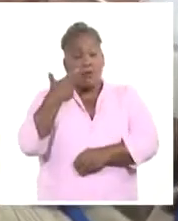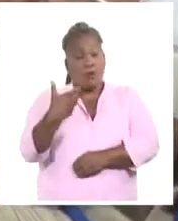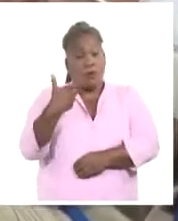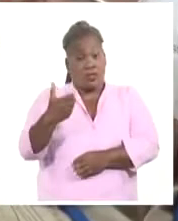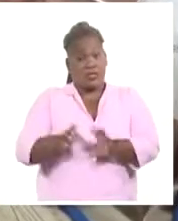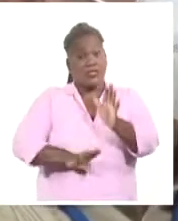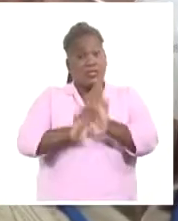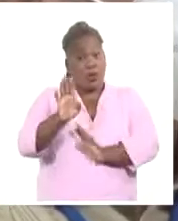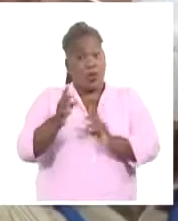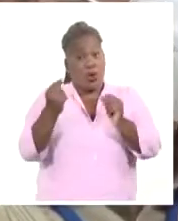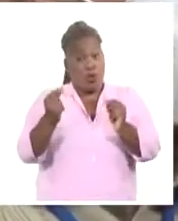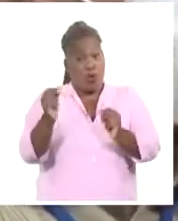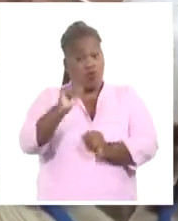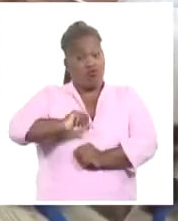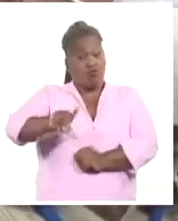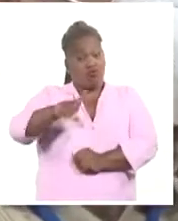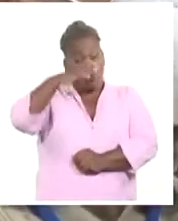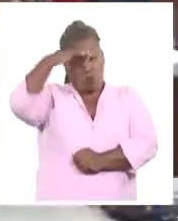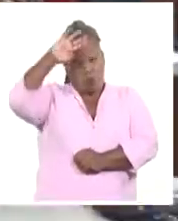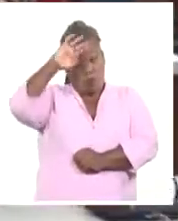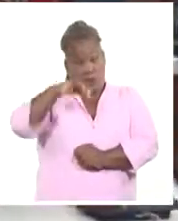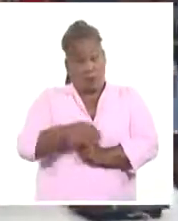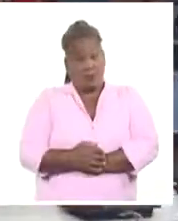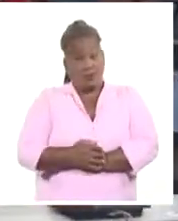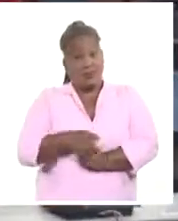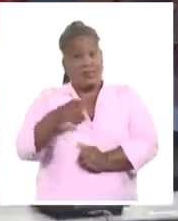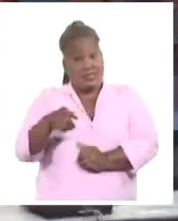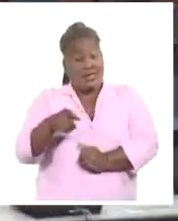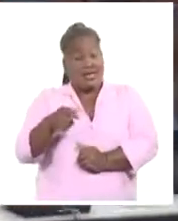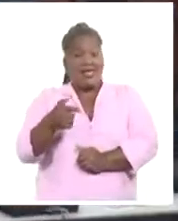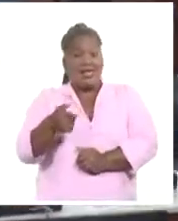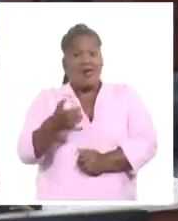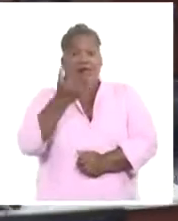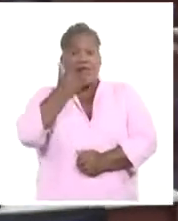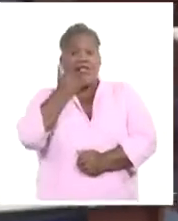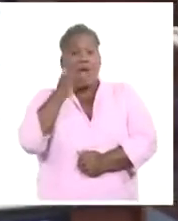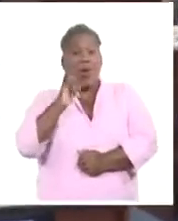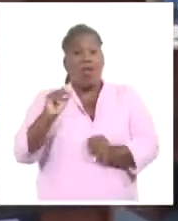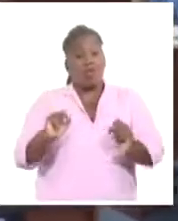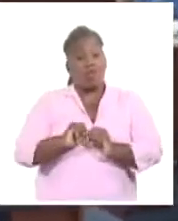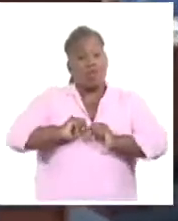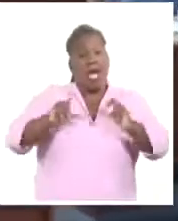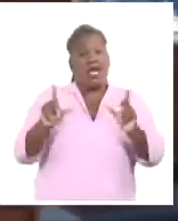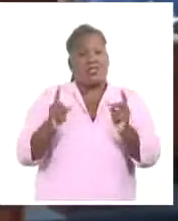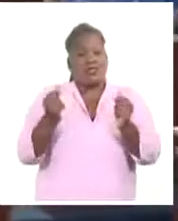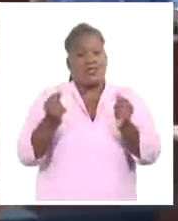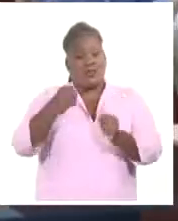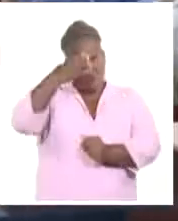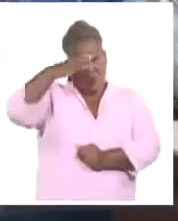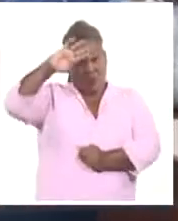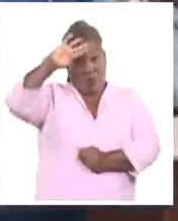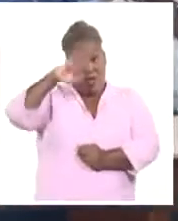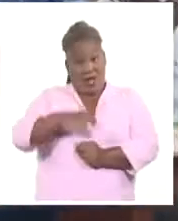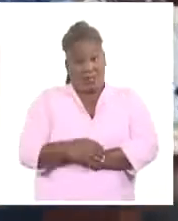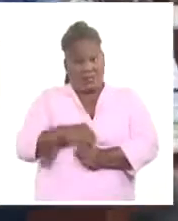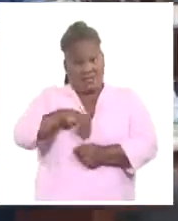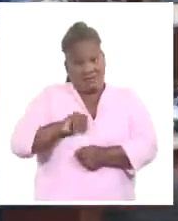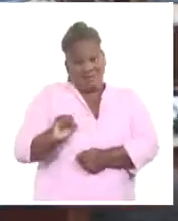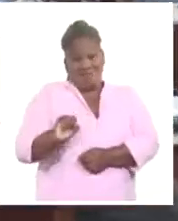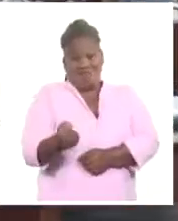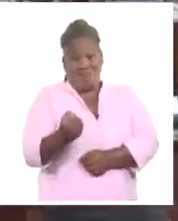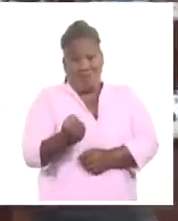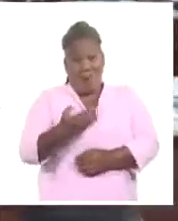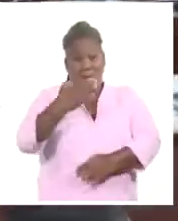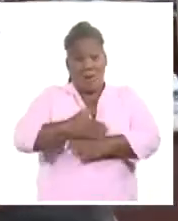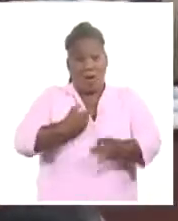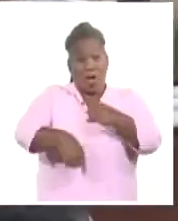económico y social cubano. Por supuesto que esto no escapa al impacto que ha sufrido la economía cubana como parte del recrudecimiento del bloqueo